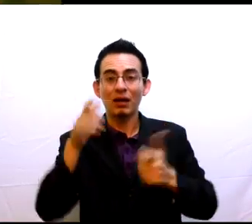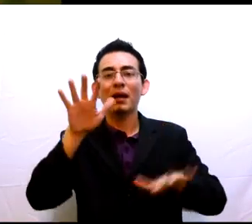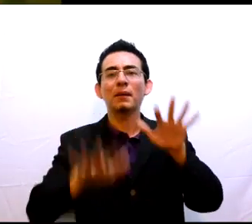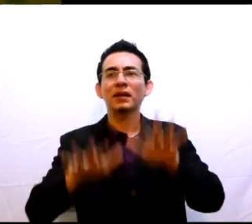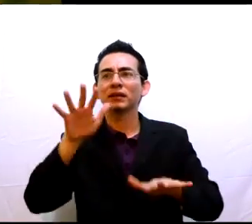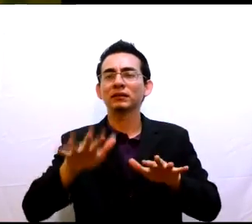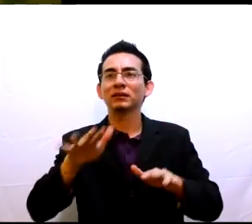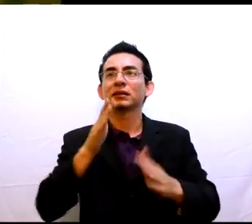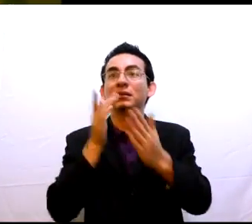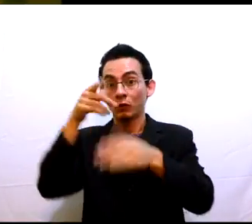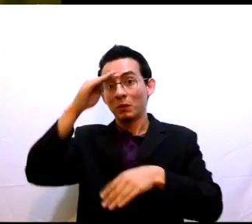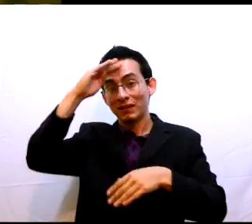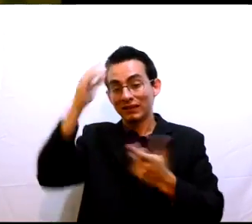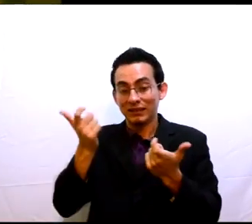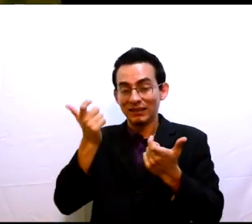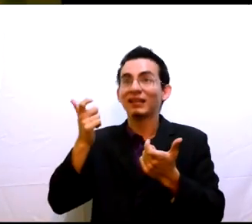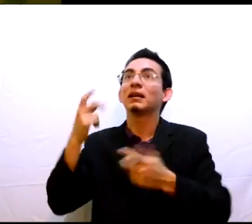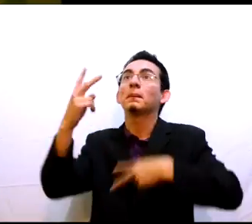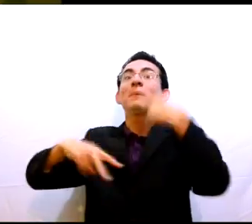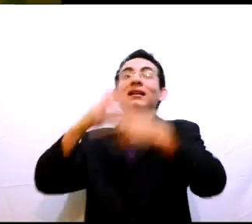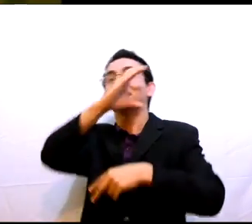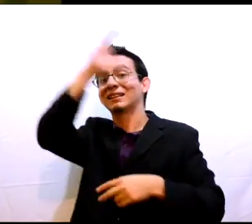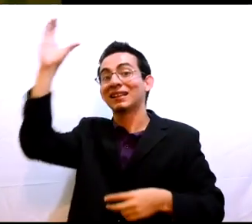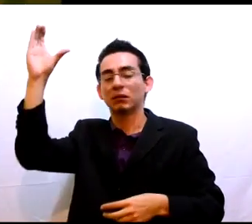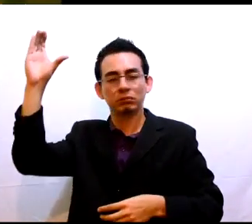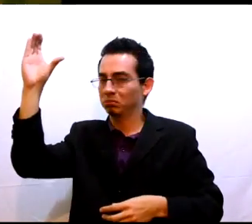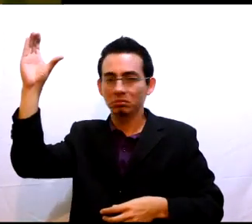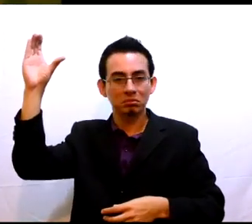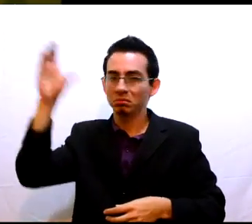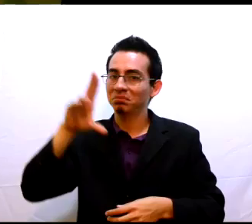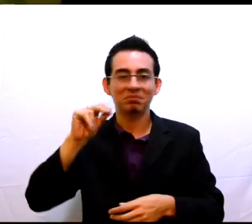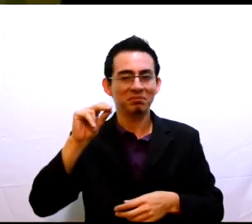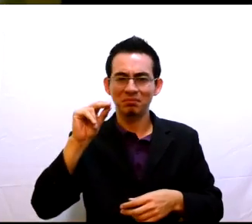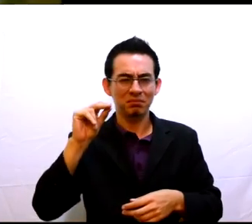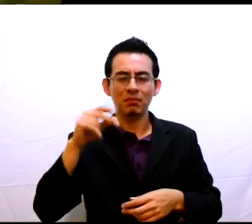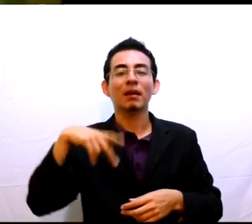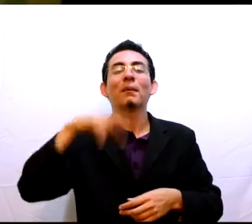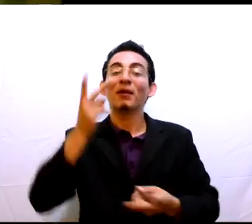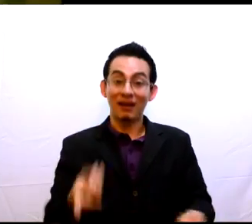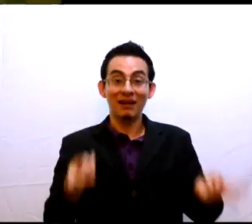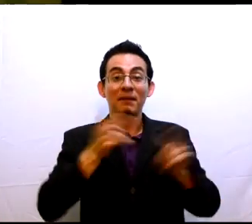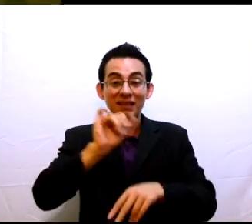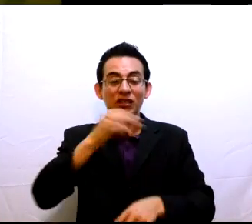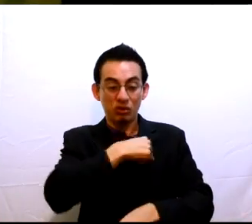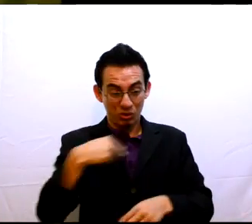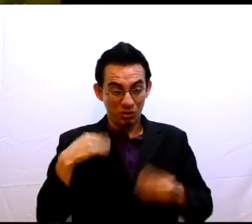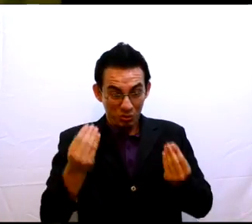puertas del cielo no pero si nos puede impedir entrar allá